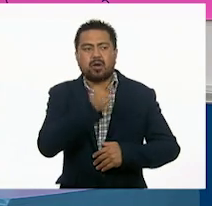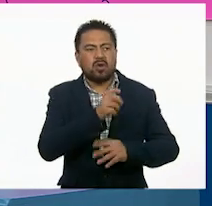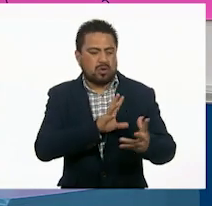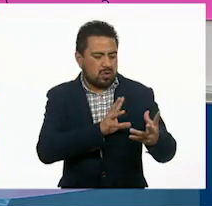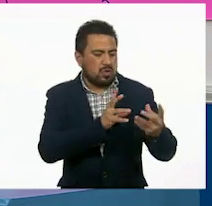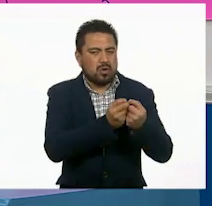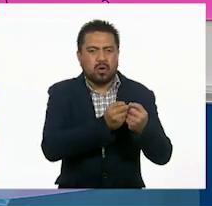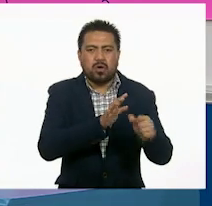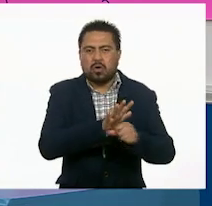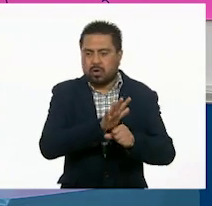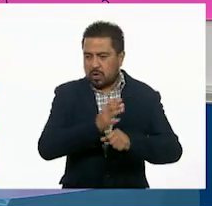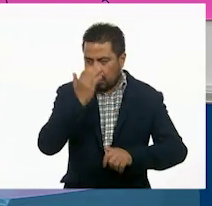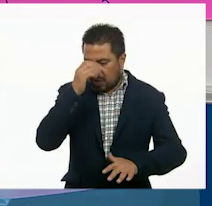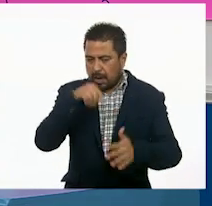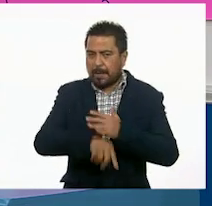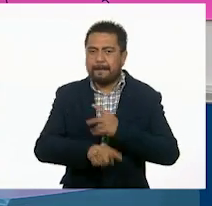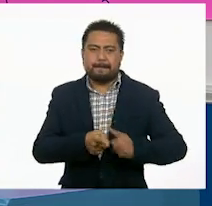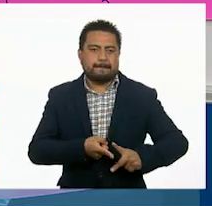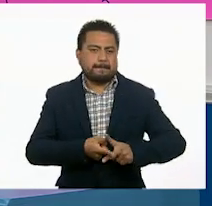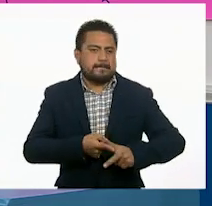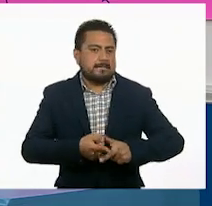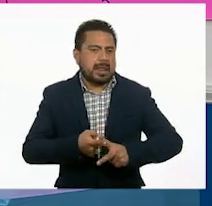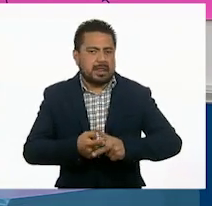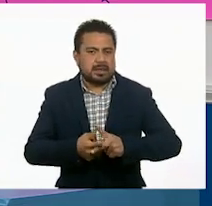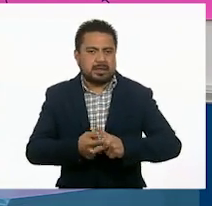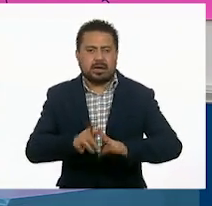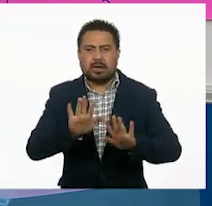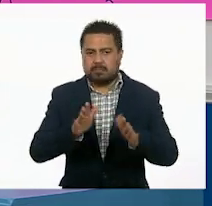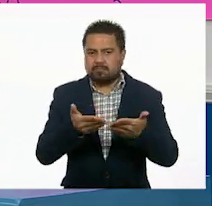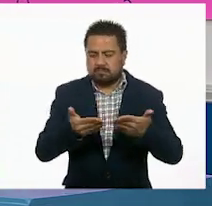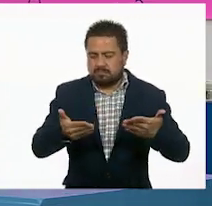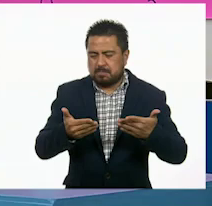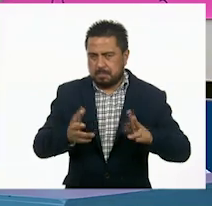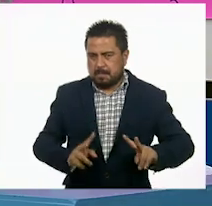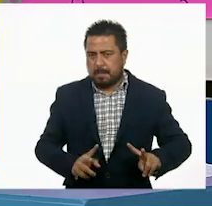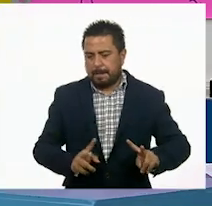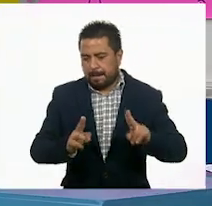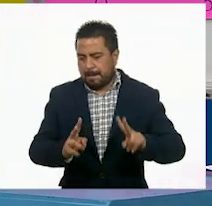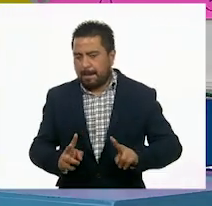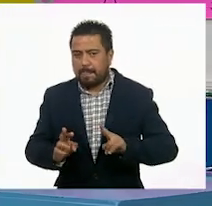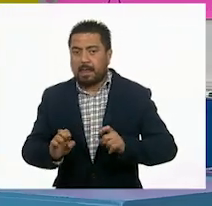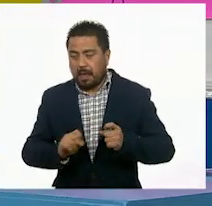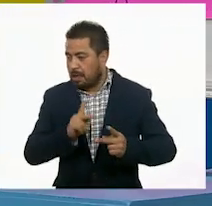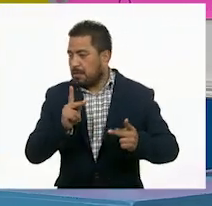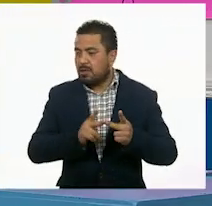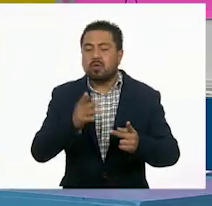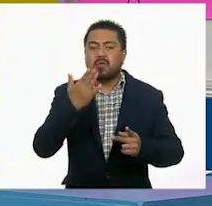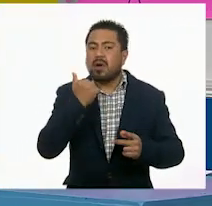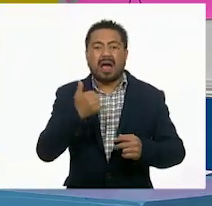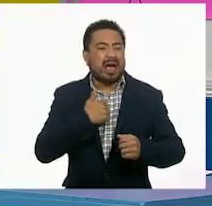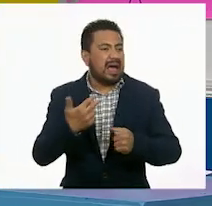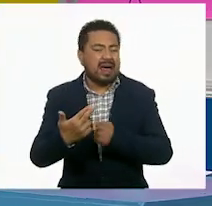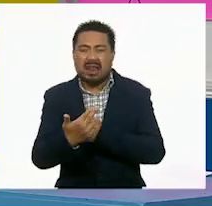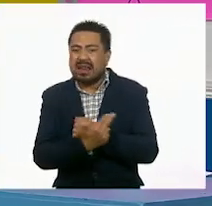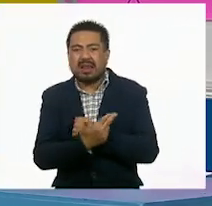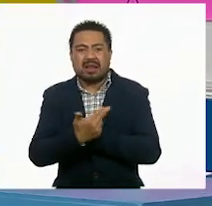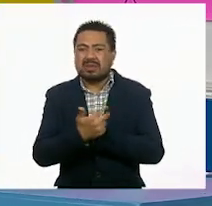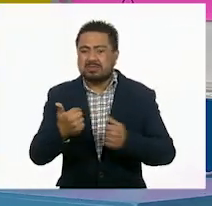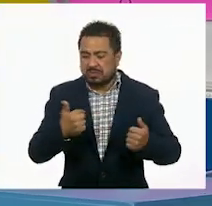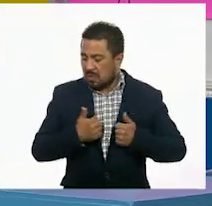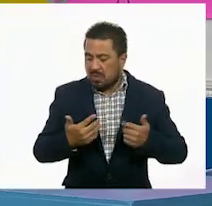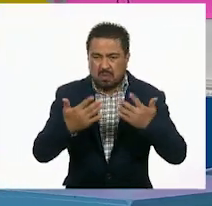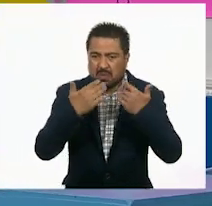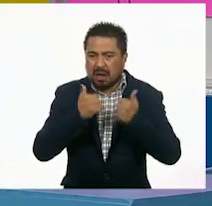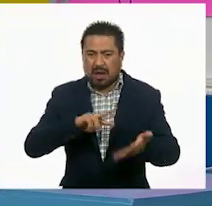otra vez de los conocimientos de las matemáticas. Vámonos por partes. Perfecto. Si yo no tengo regla, si yo no